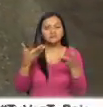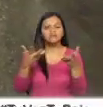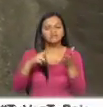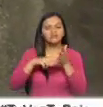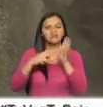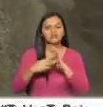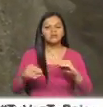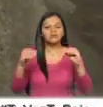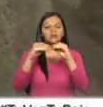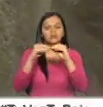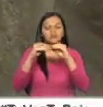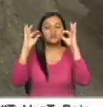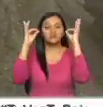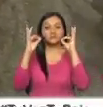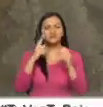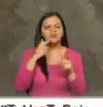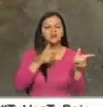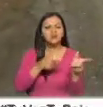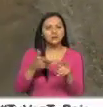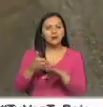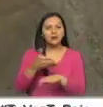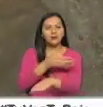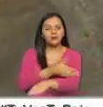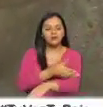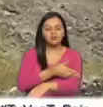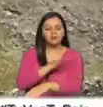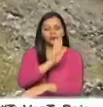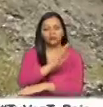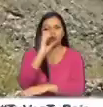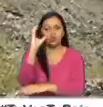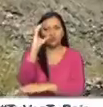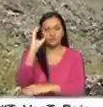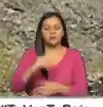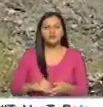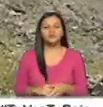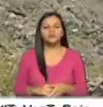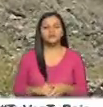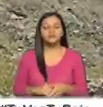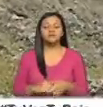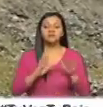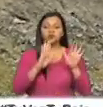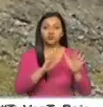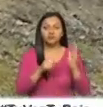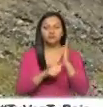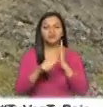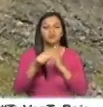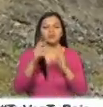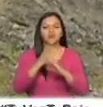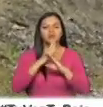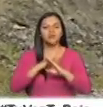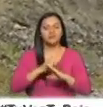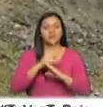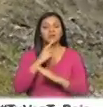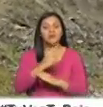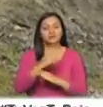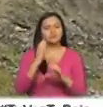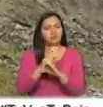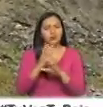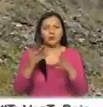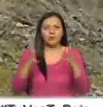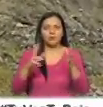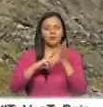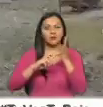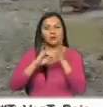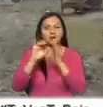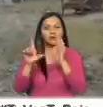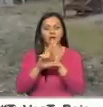significativa las finanzas de la guerrilla del Ejército de Liberación Nacional. Según el Ministerio de Defensa, se calcula que con minería criminal